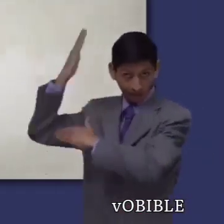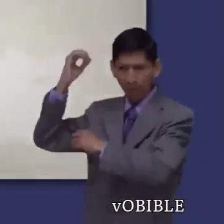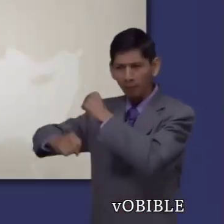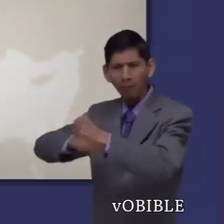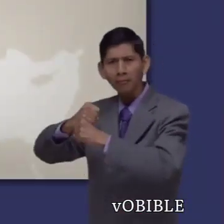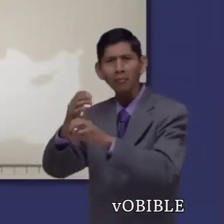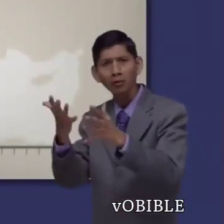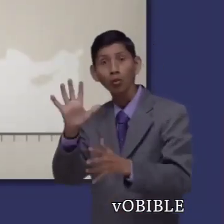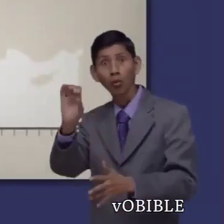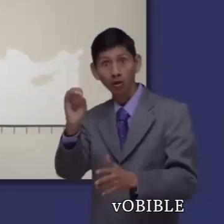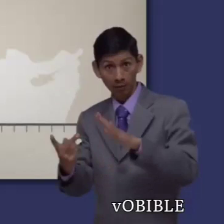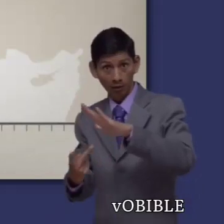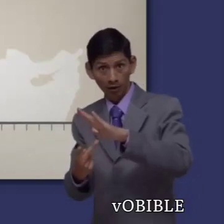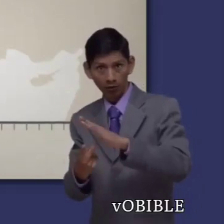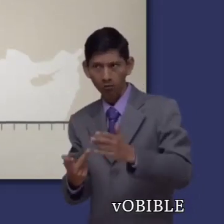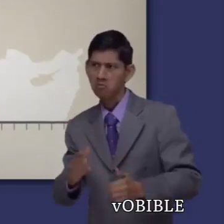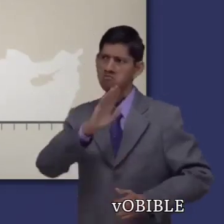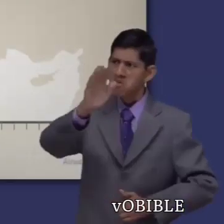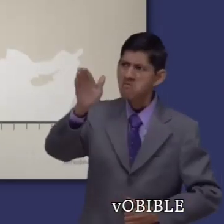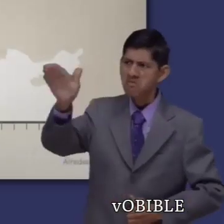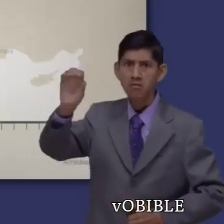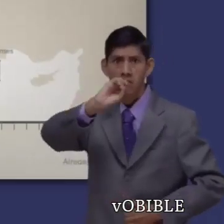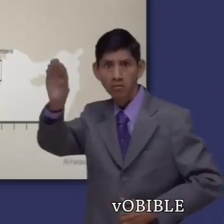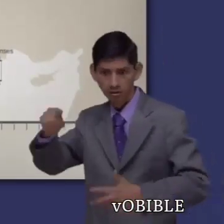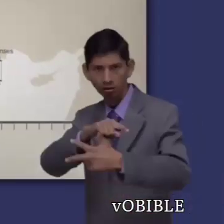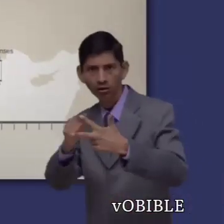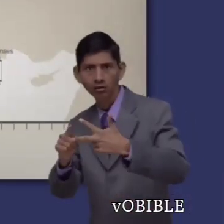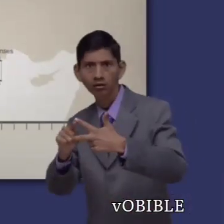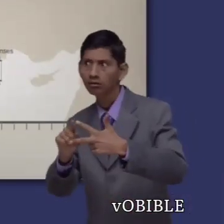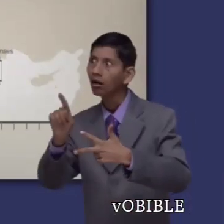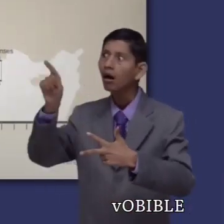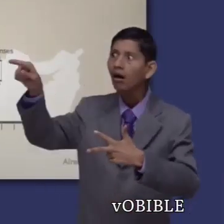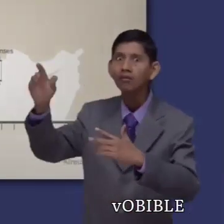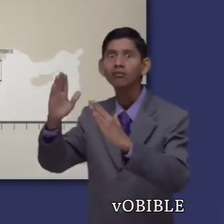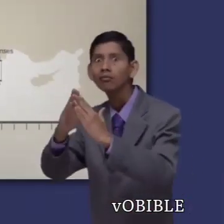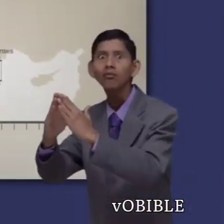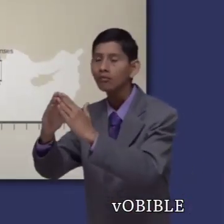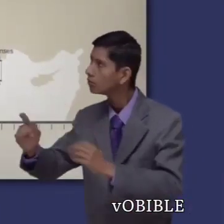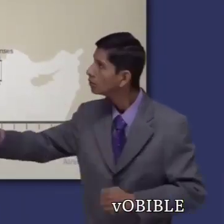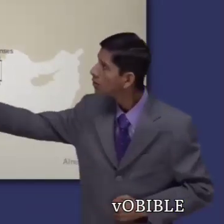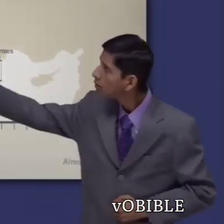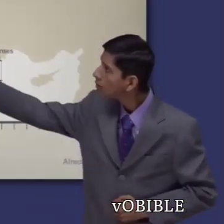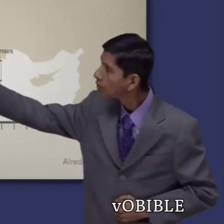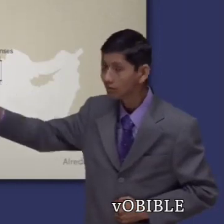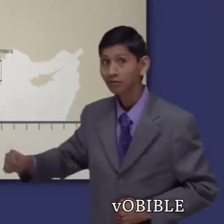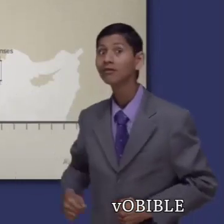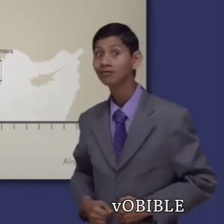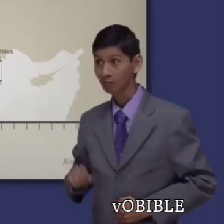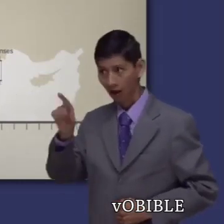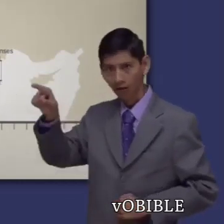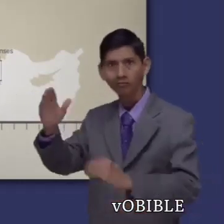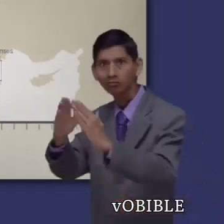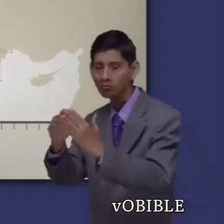El apóstol Pablo escribió esta carta inspirada en Corinto, probablemente a finales del año 50, durante su segundo viaje